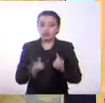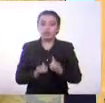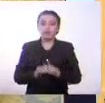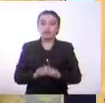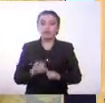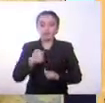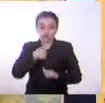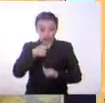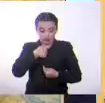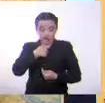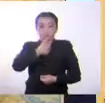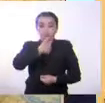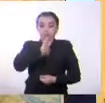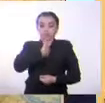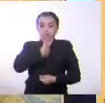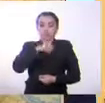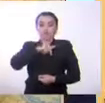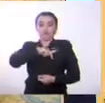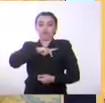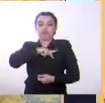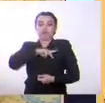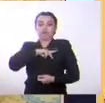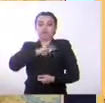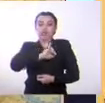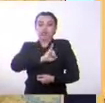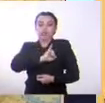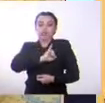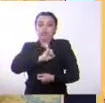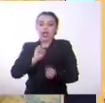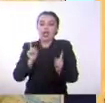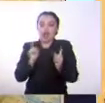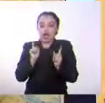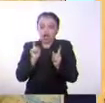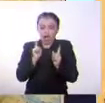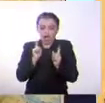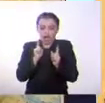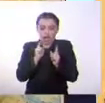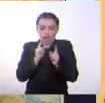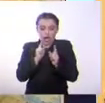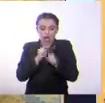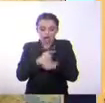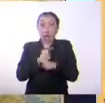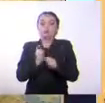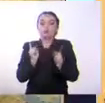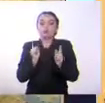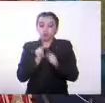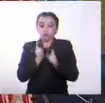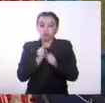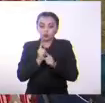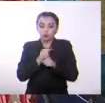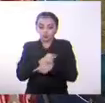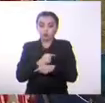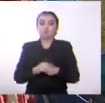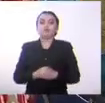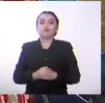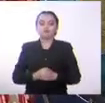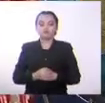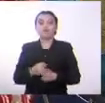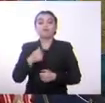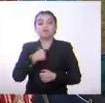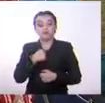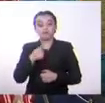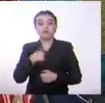como salvadoreños. Entonces, comenzamos a hacer una transformación en esas identidades. Excelente. Ya me queda